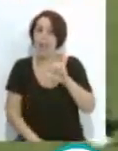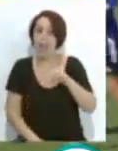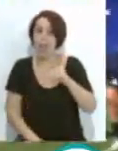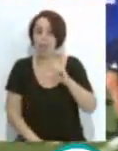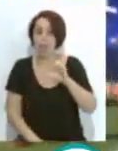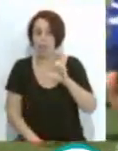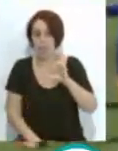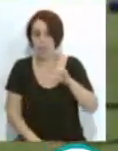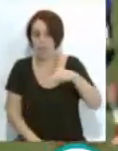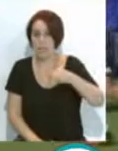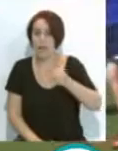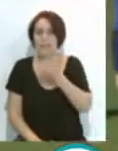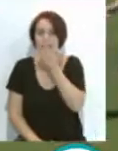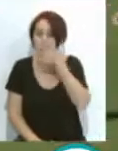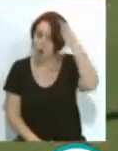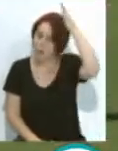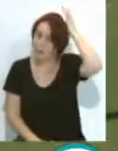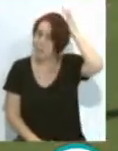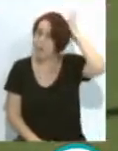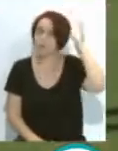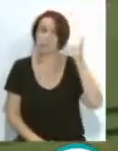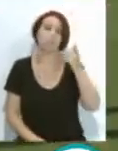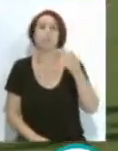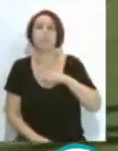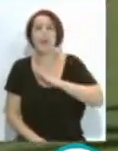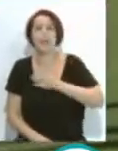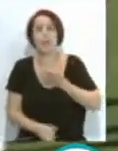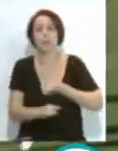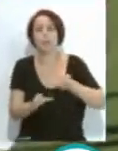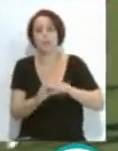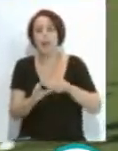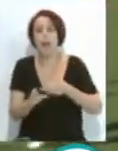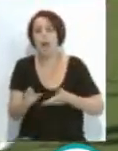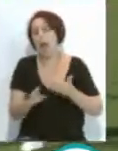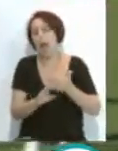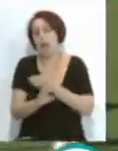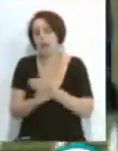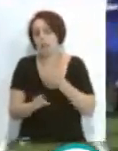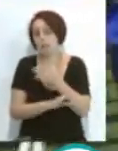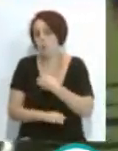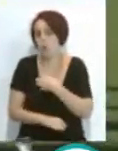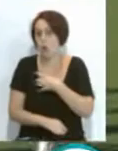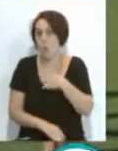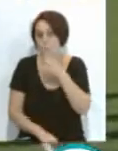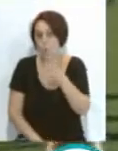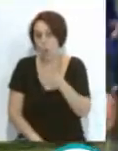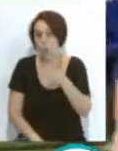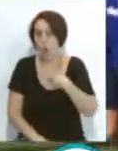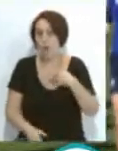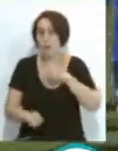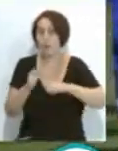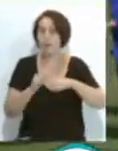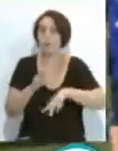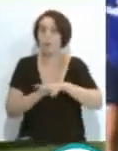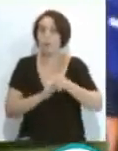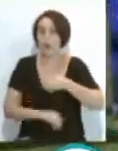se ha incorporado, se va a incorporar mañana. No pudo ir antes porque la AFA, la Asociación del Fútbol Argentino, no ha